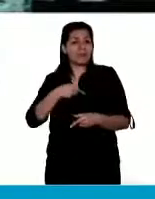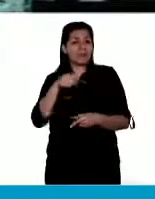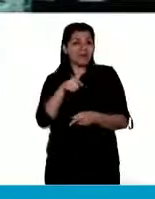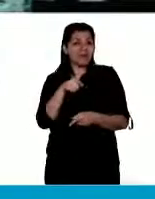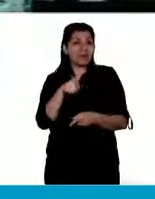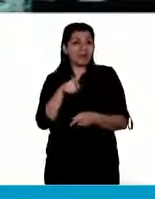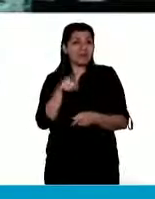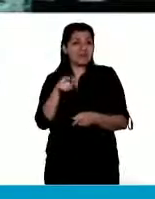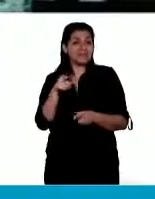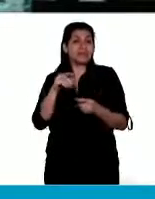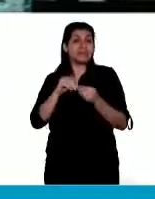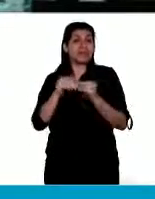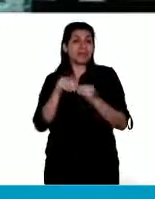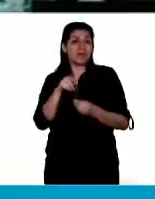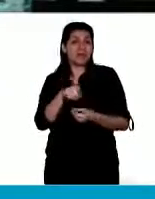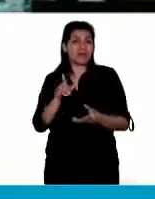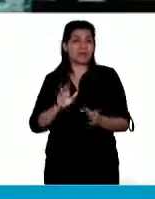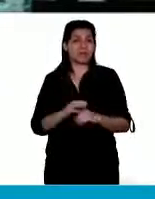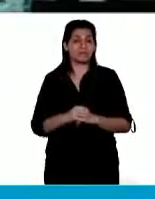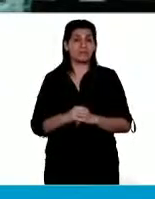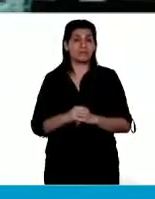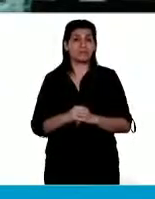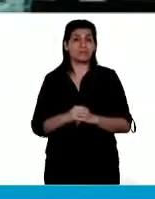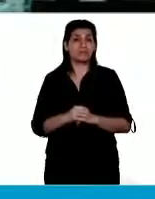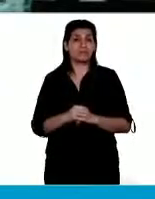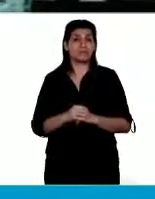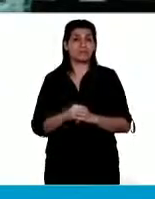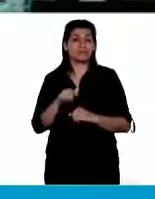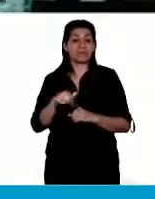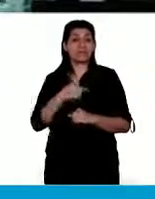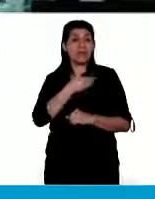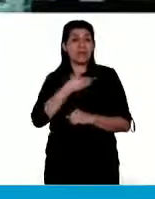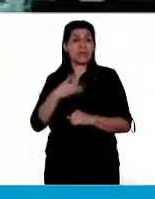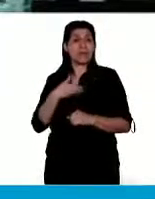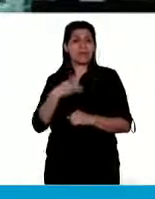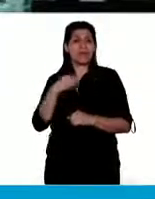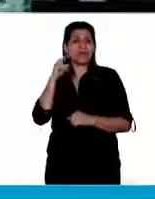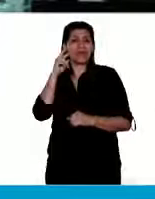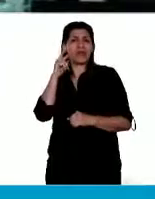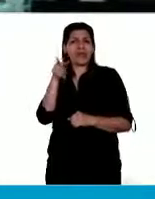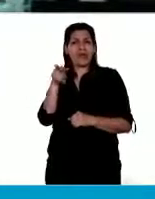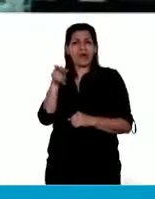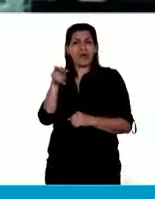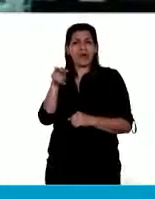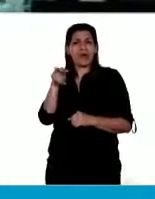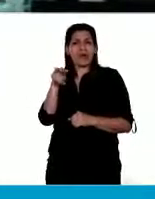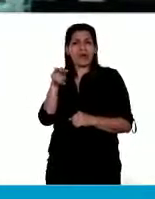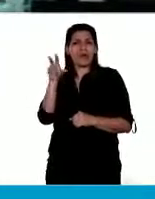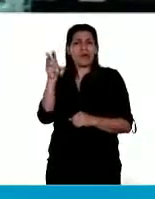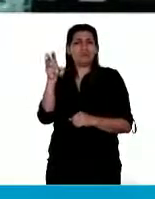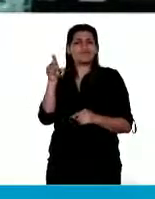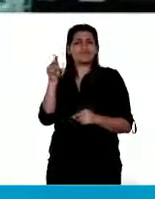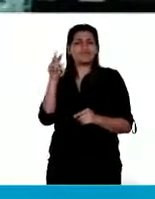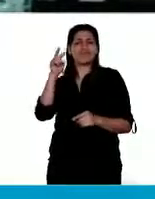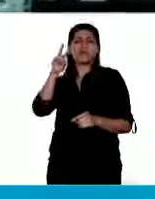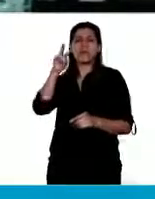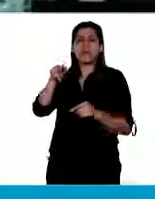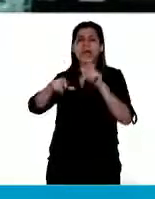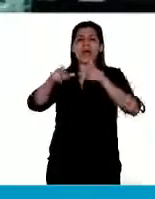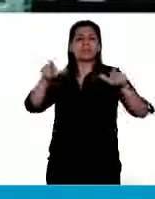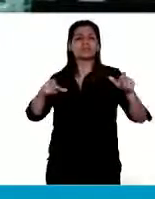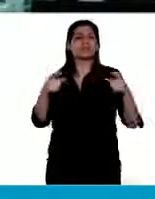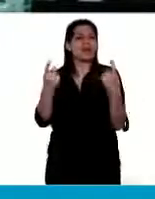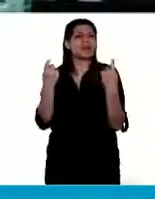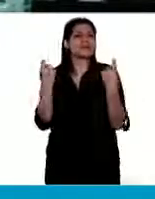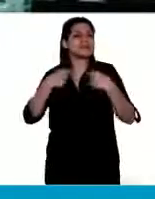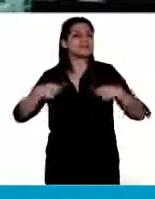absolutamente endogámico, un gobierno que de nuestra perspectiva no está escuchando a la gente, que no percibe lo que está